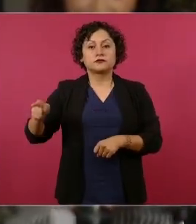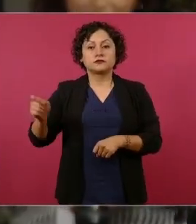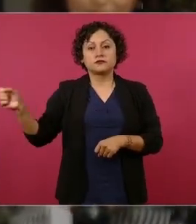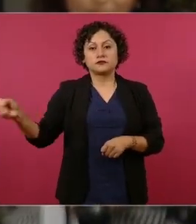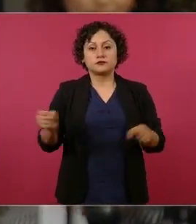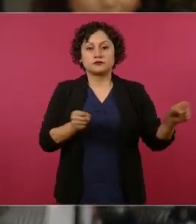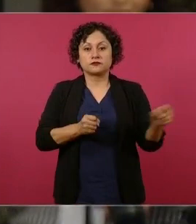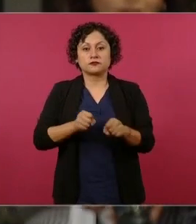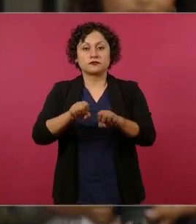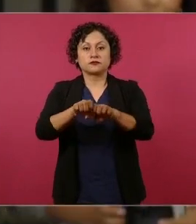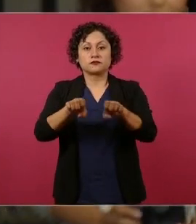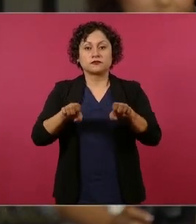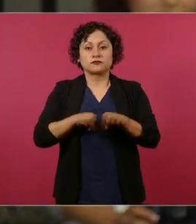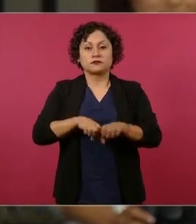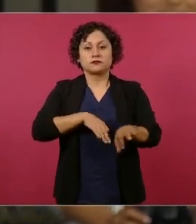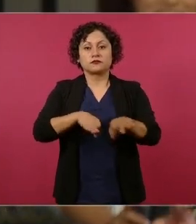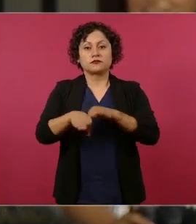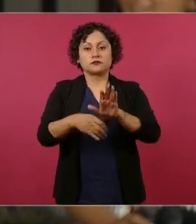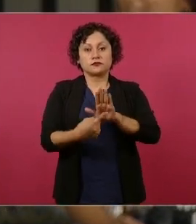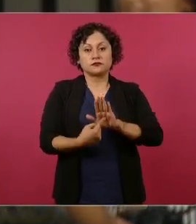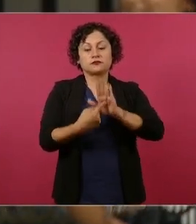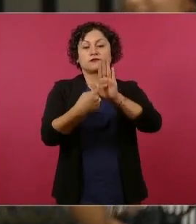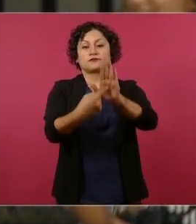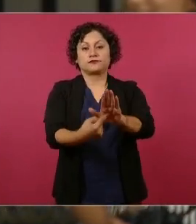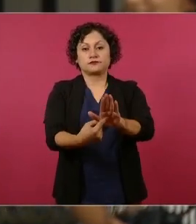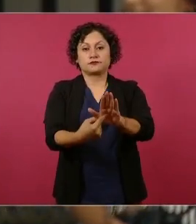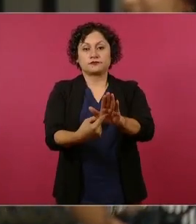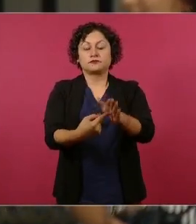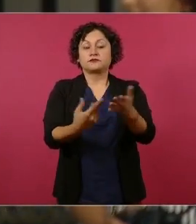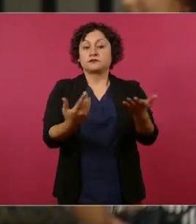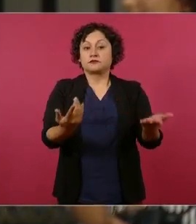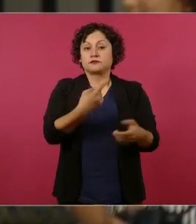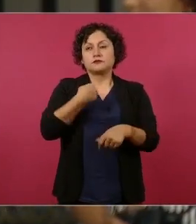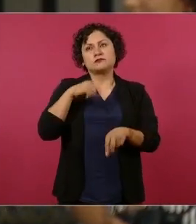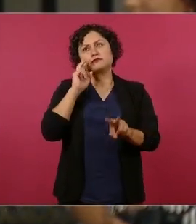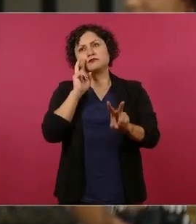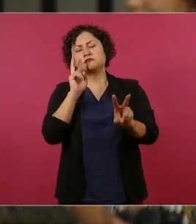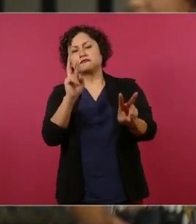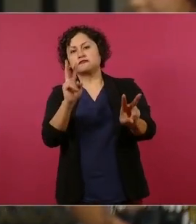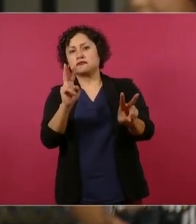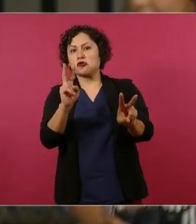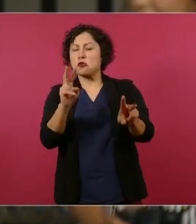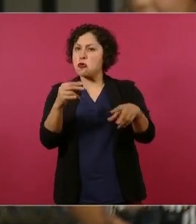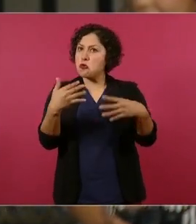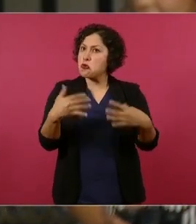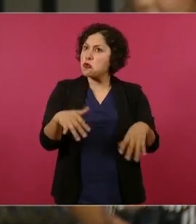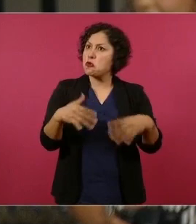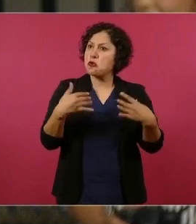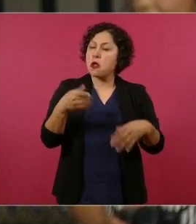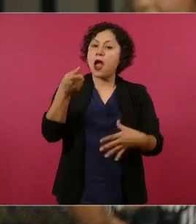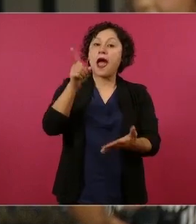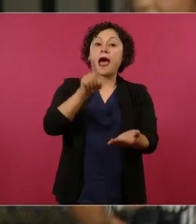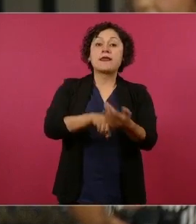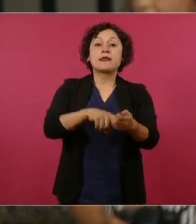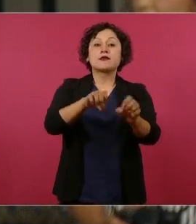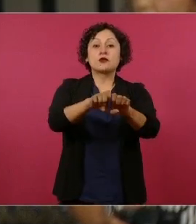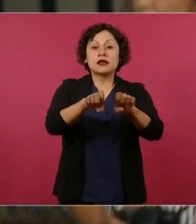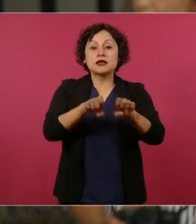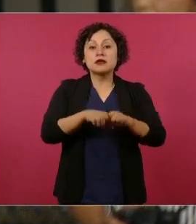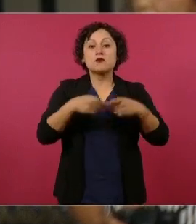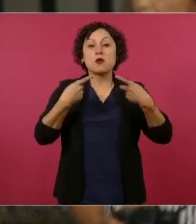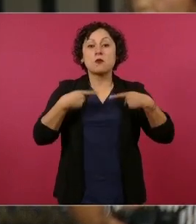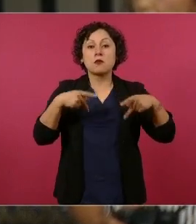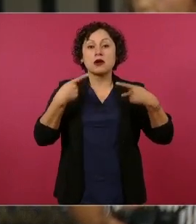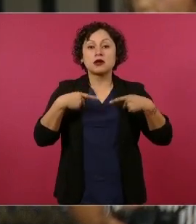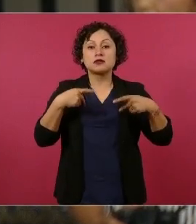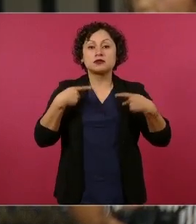una vez que inicia su gobierno federal. Llama la atención que entre ellos hay funcionarios que formaron